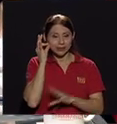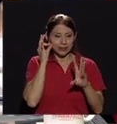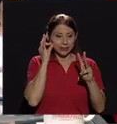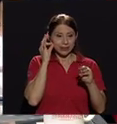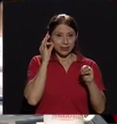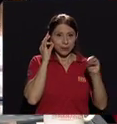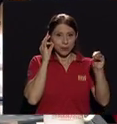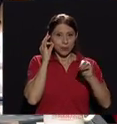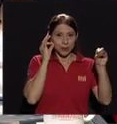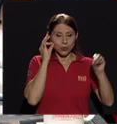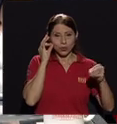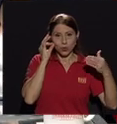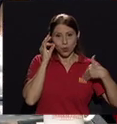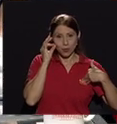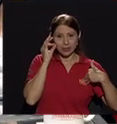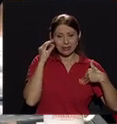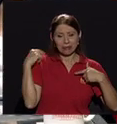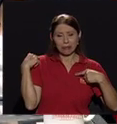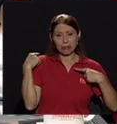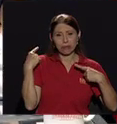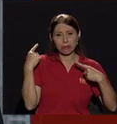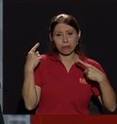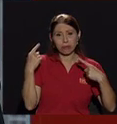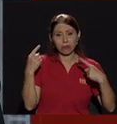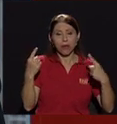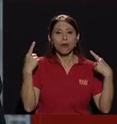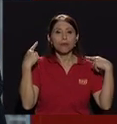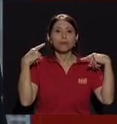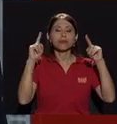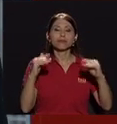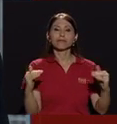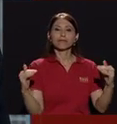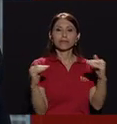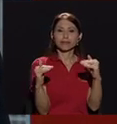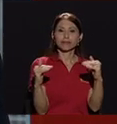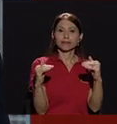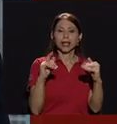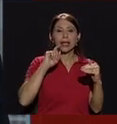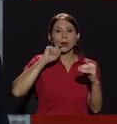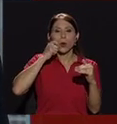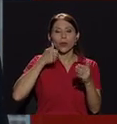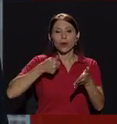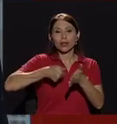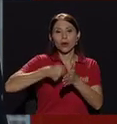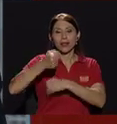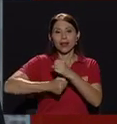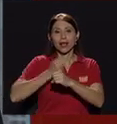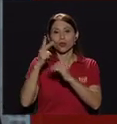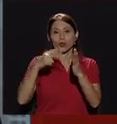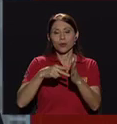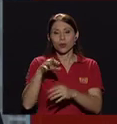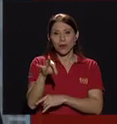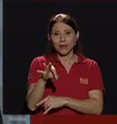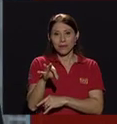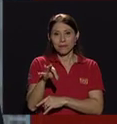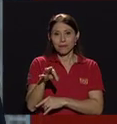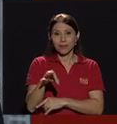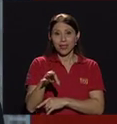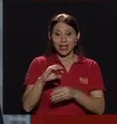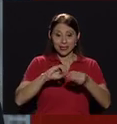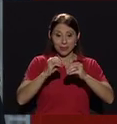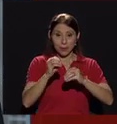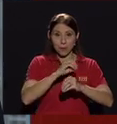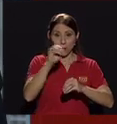llegar finalmente a la paridad en el Código Electoral del 2009. Paridad que